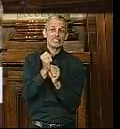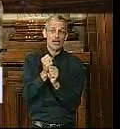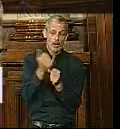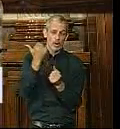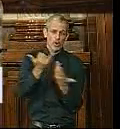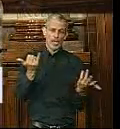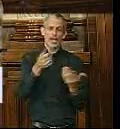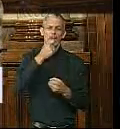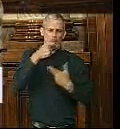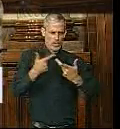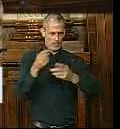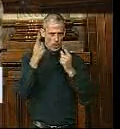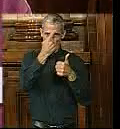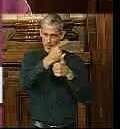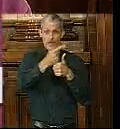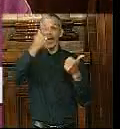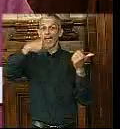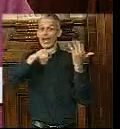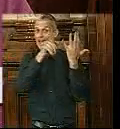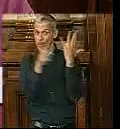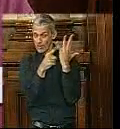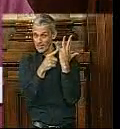importante. Yo quiero empezar por el último